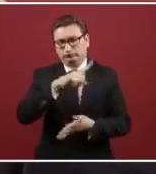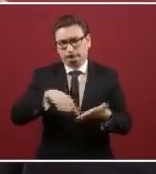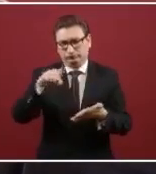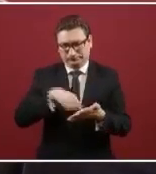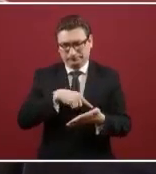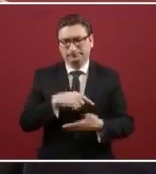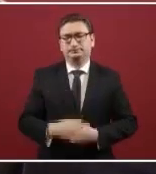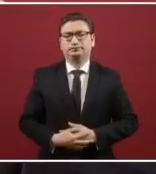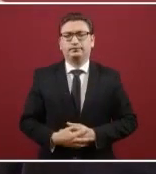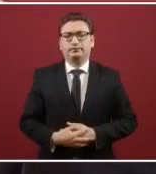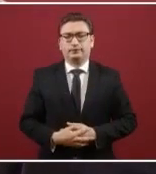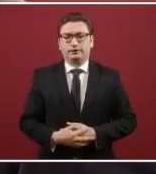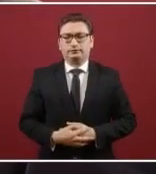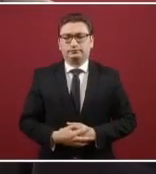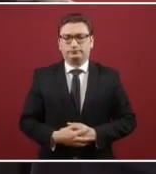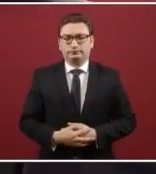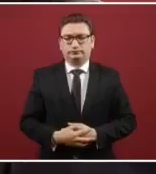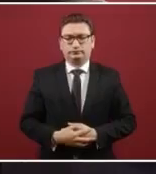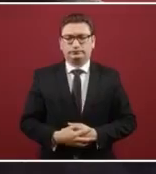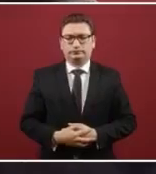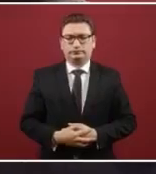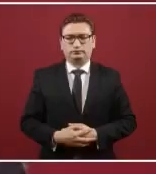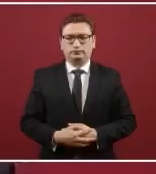Tengo entendido que la mayoría de los